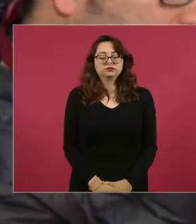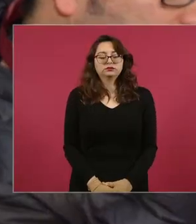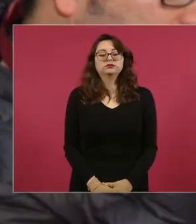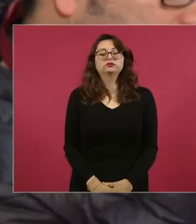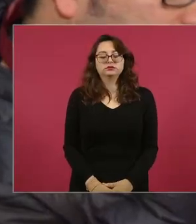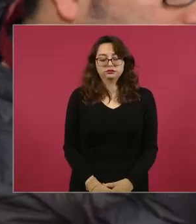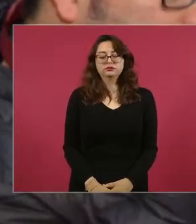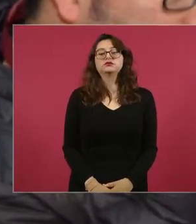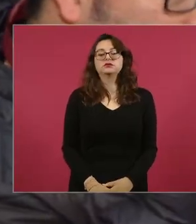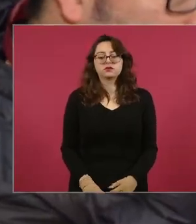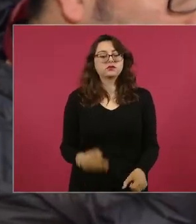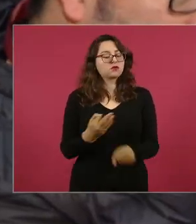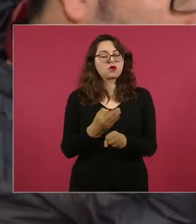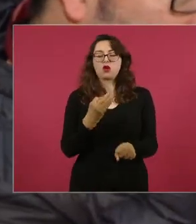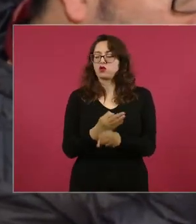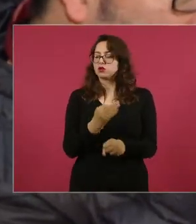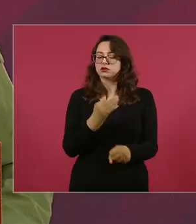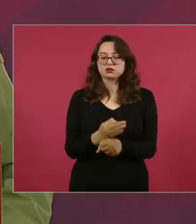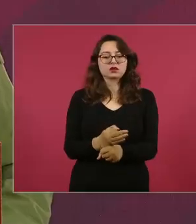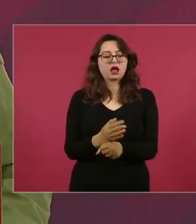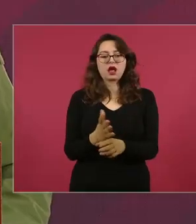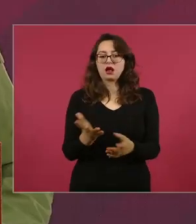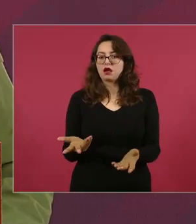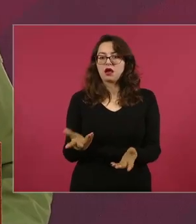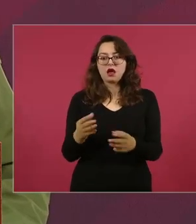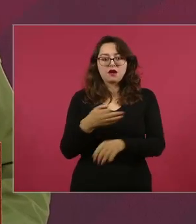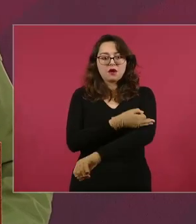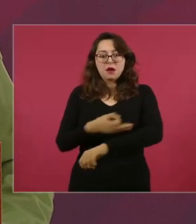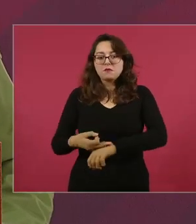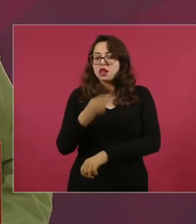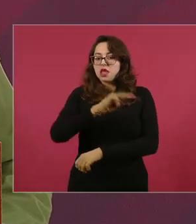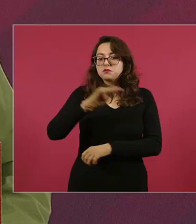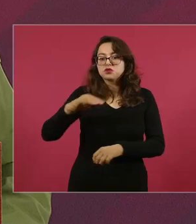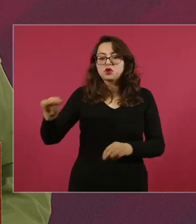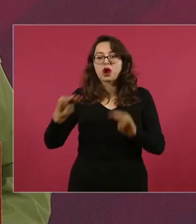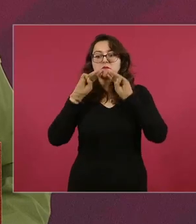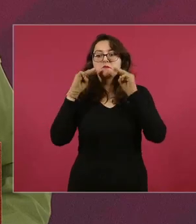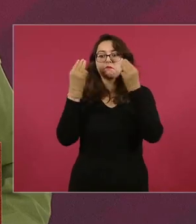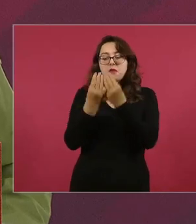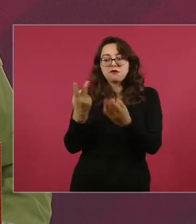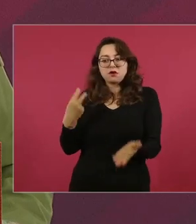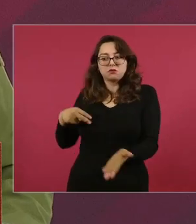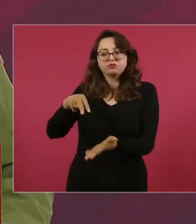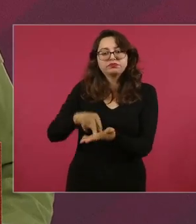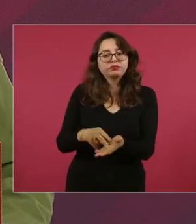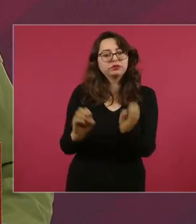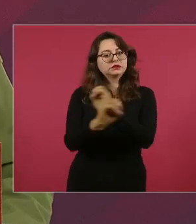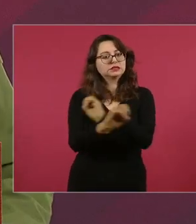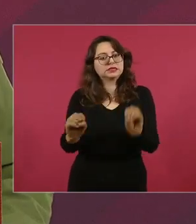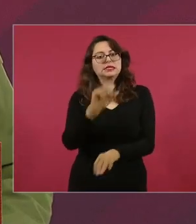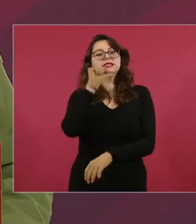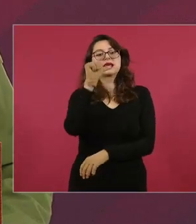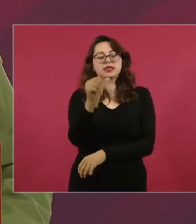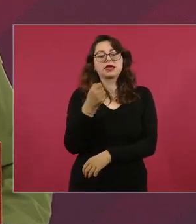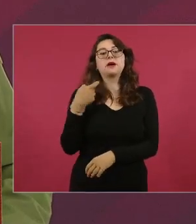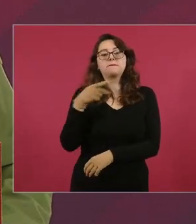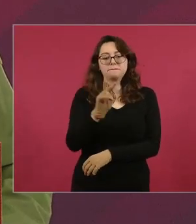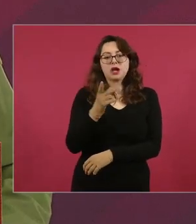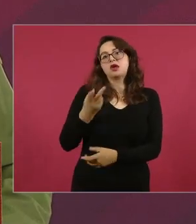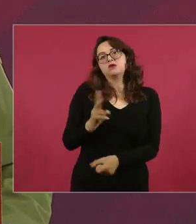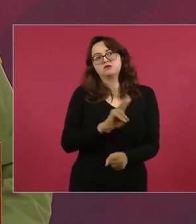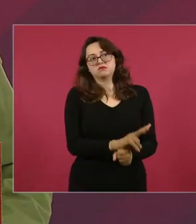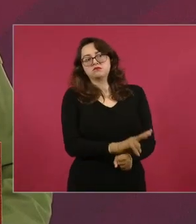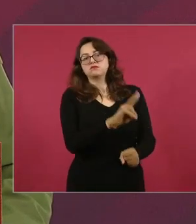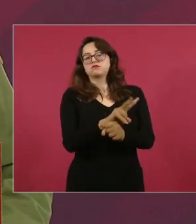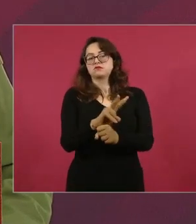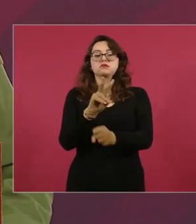Sí, está en cero, no hay presencia ahorita en ese punto de la delincuencia, pero sí se están haciendo trabajos